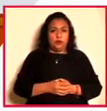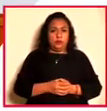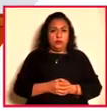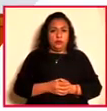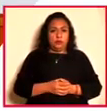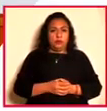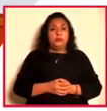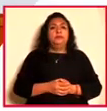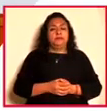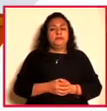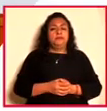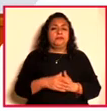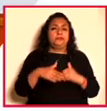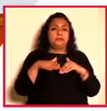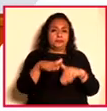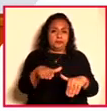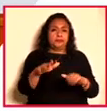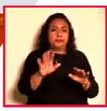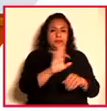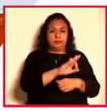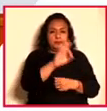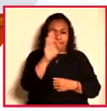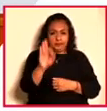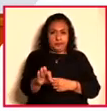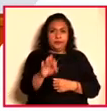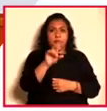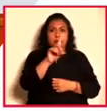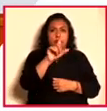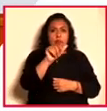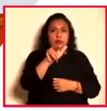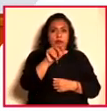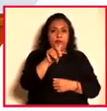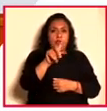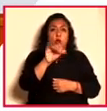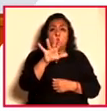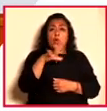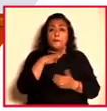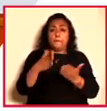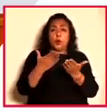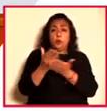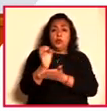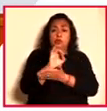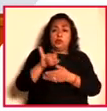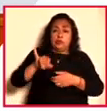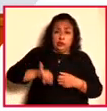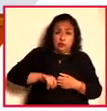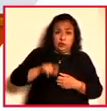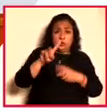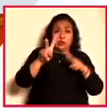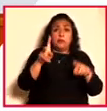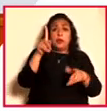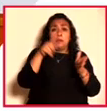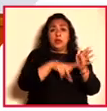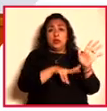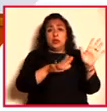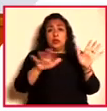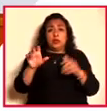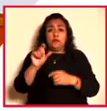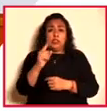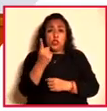Y a propósito de esta efeméride, David Holguín también tiene una propuesta escénica muy interesante, se llama 1521, La